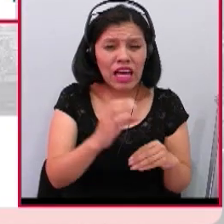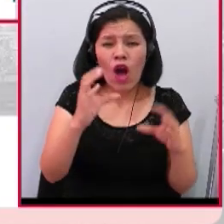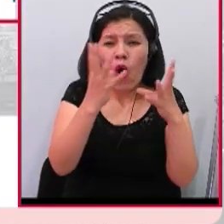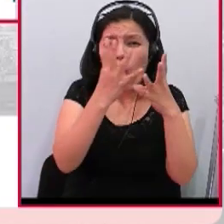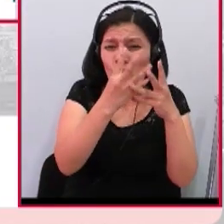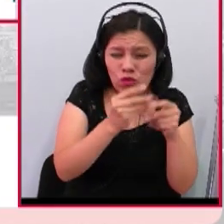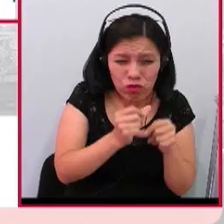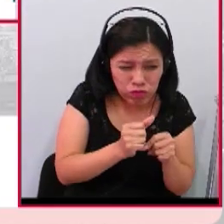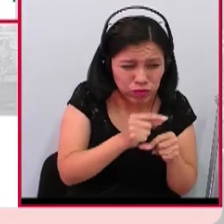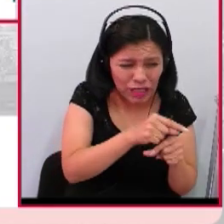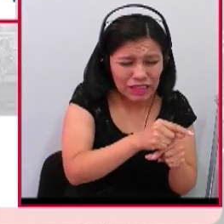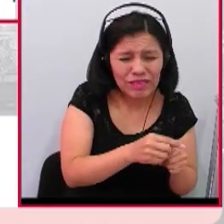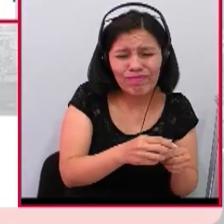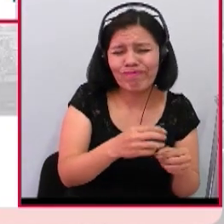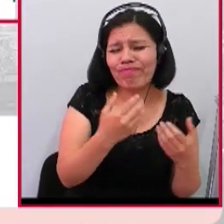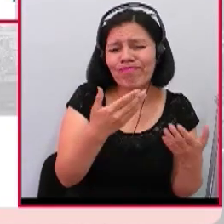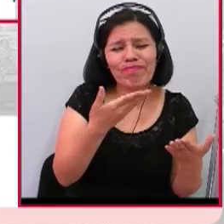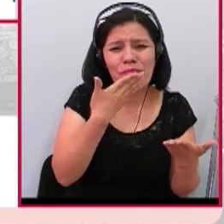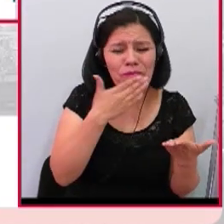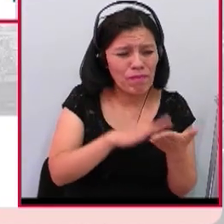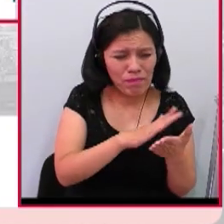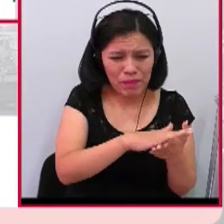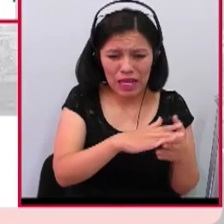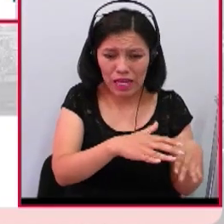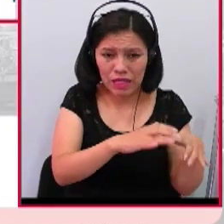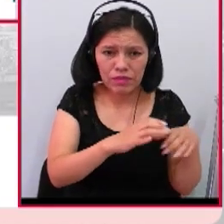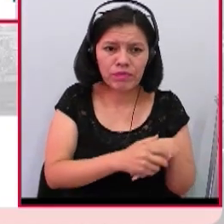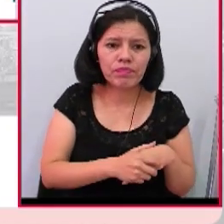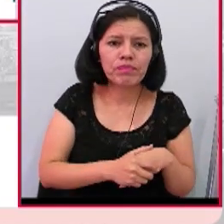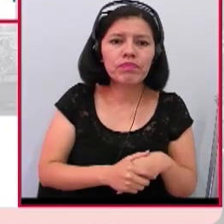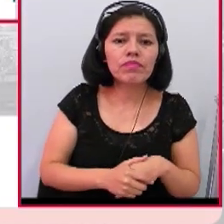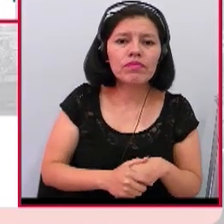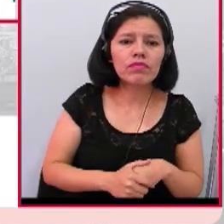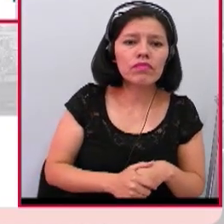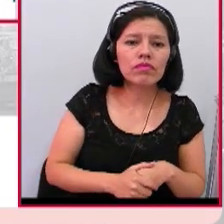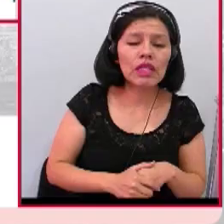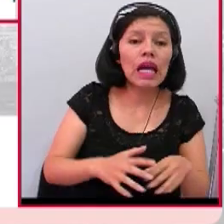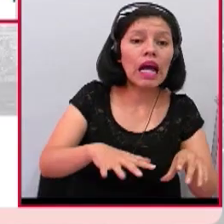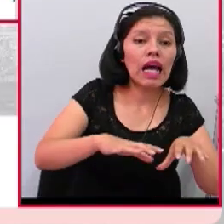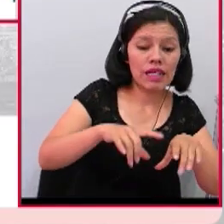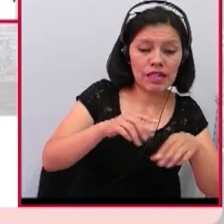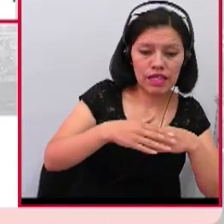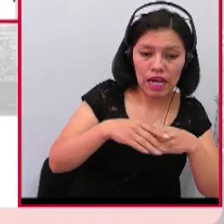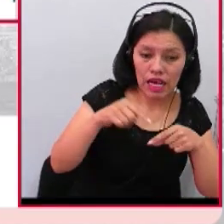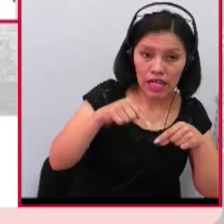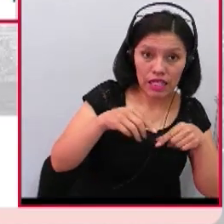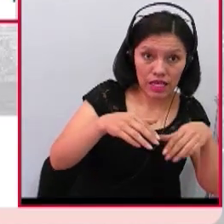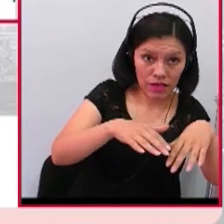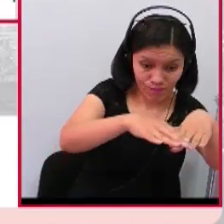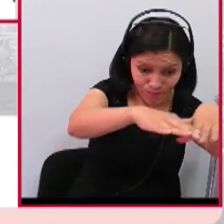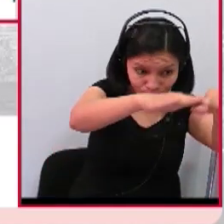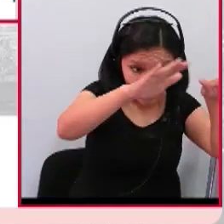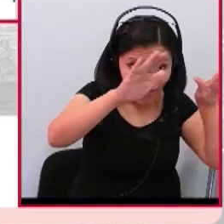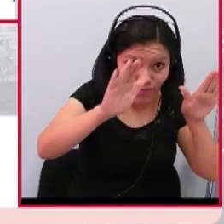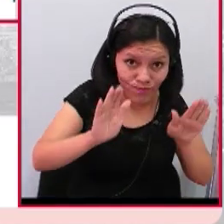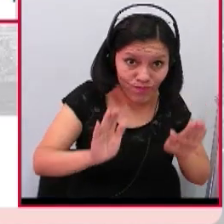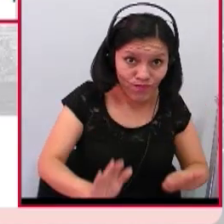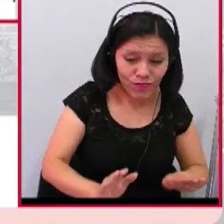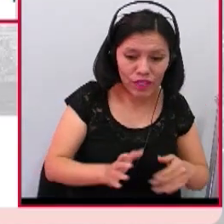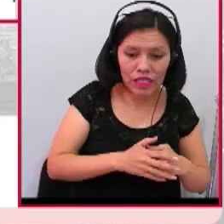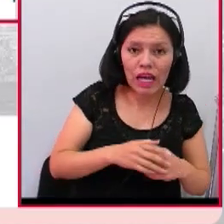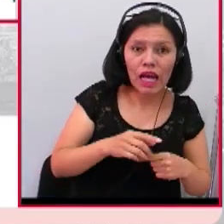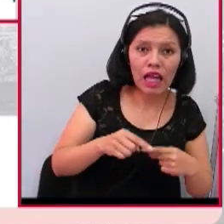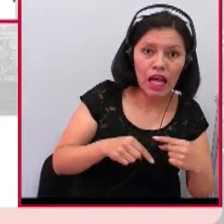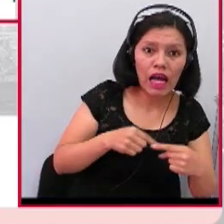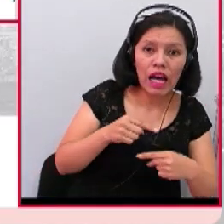¿no? Precisamente. La segunda implementación, recubrimientos de escoria. Estos hornos, cada vez que terminan cada ciclo batch, se